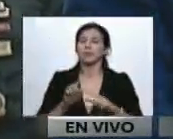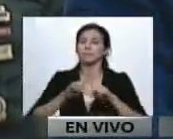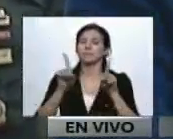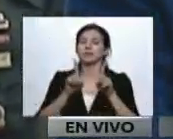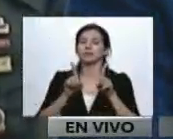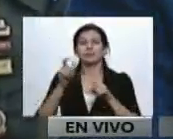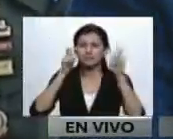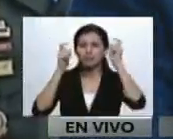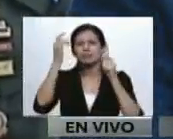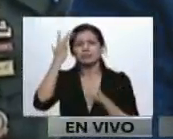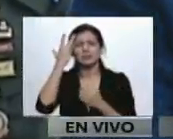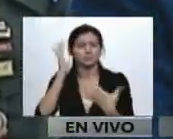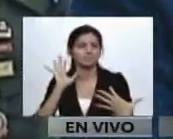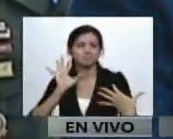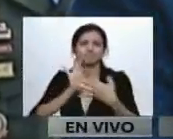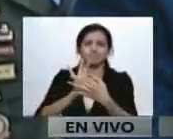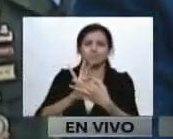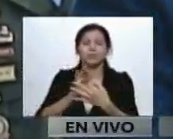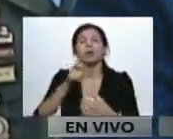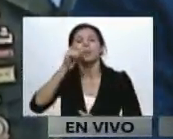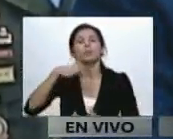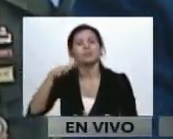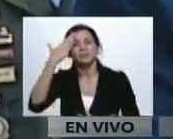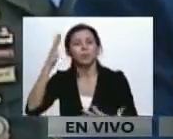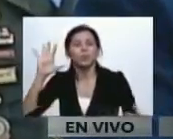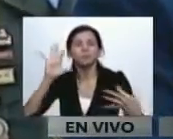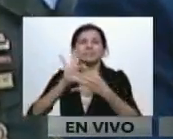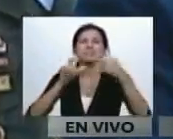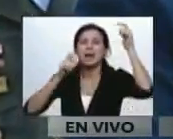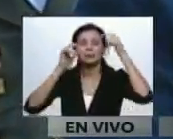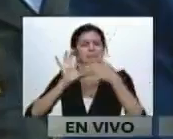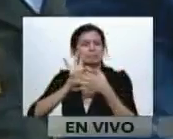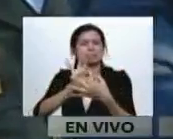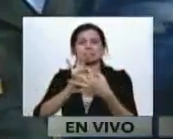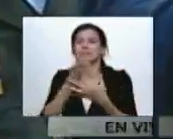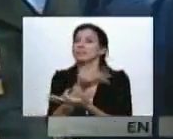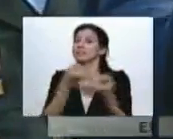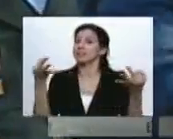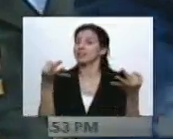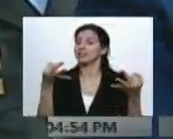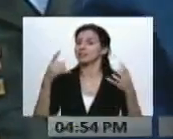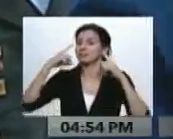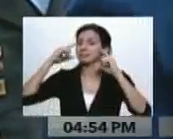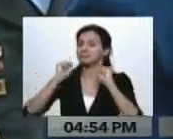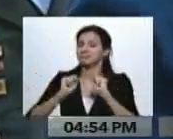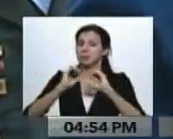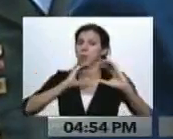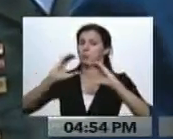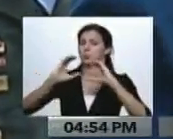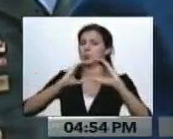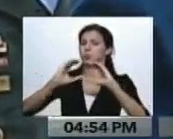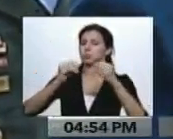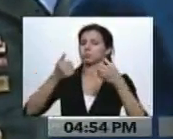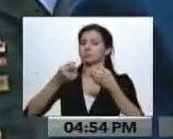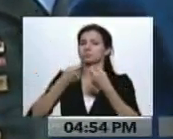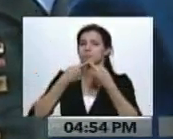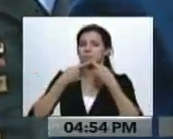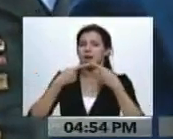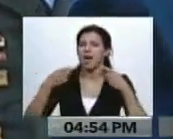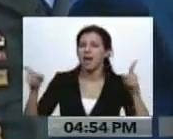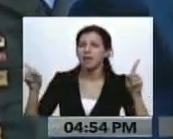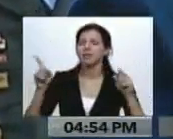supo conectarse con Hugo Chávez, quien con sus dotes de excelente comunicador supo transmitir,